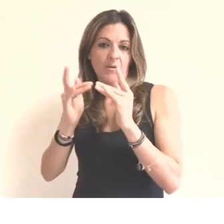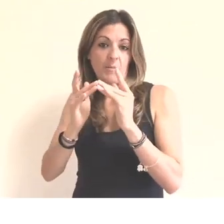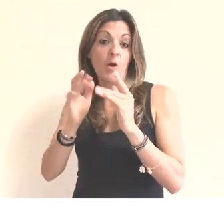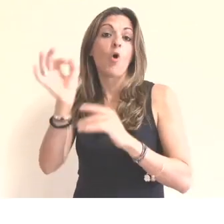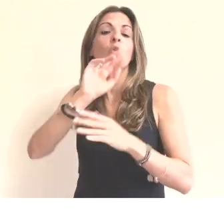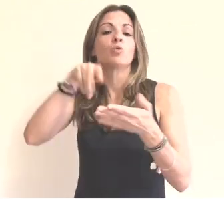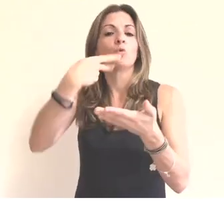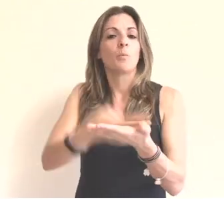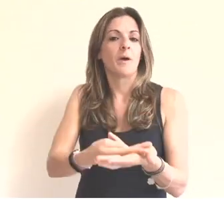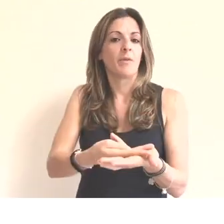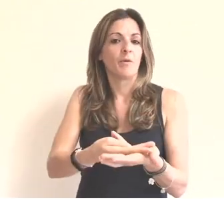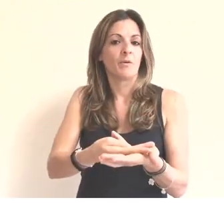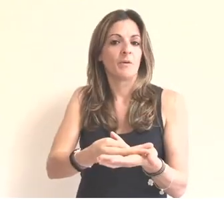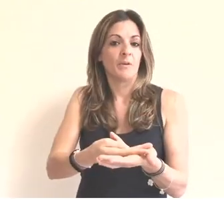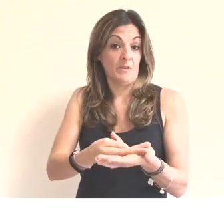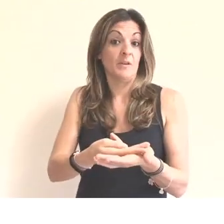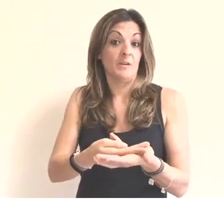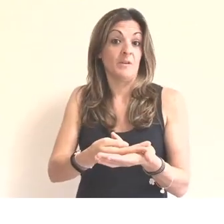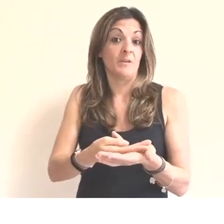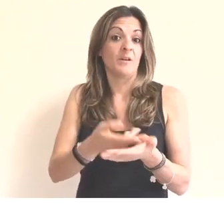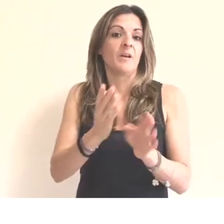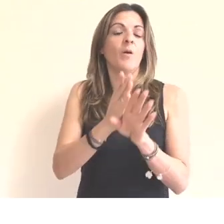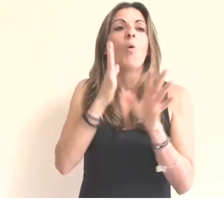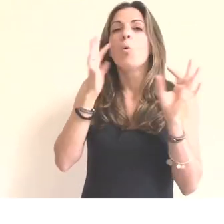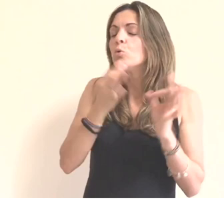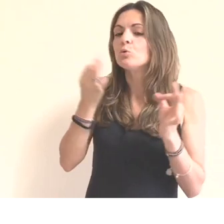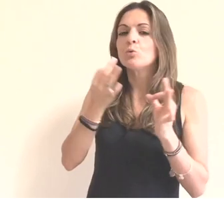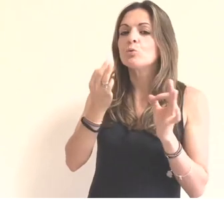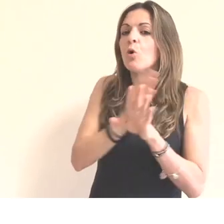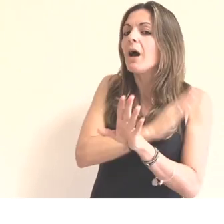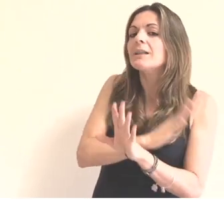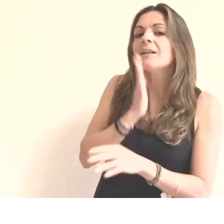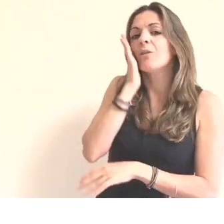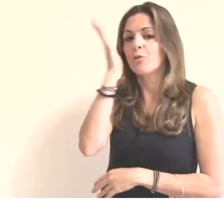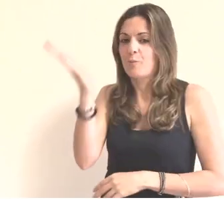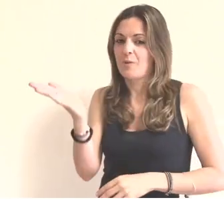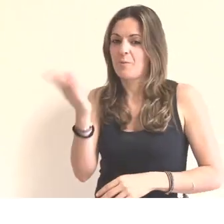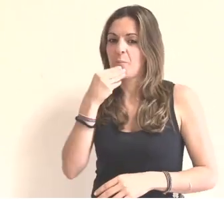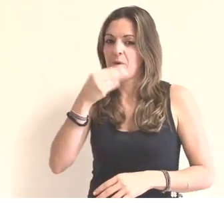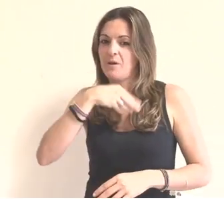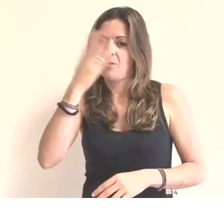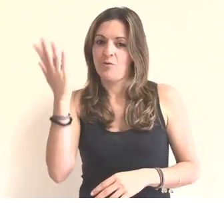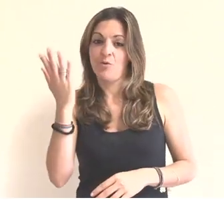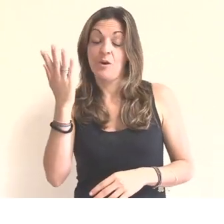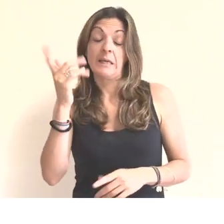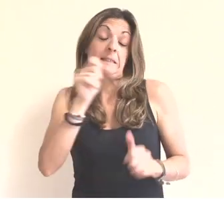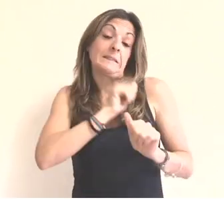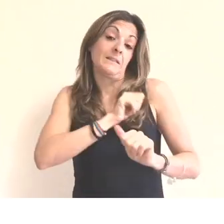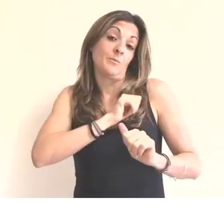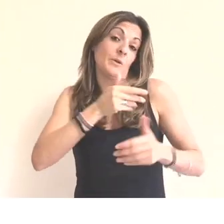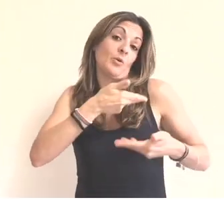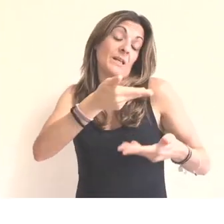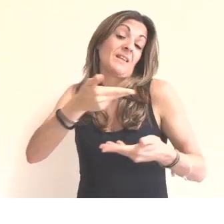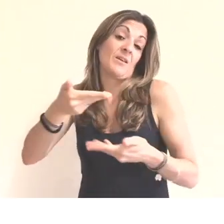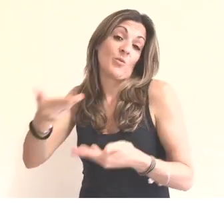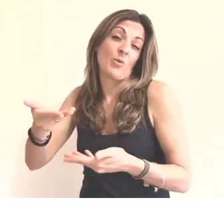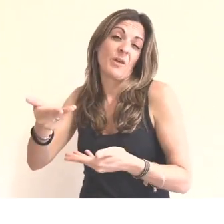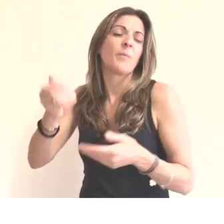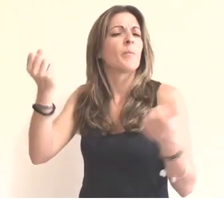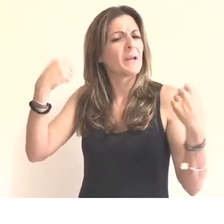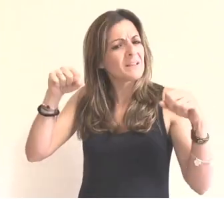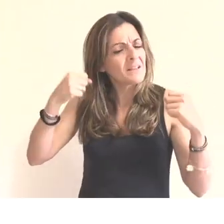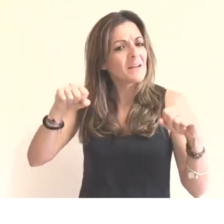en la cama. Los anteriores lo puedes hacer tumbado, en posición justo antes de disponerte a